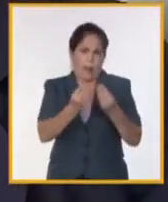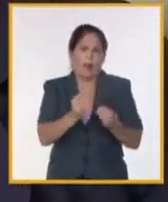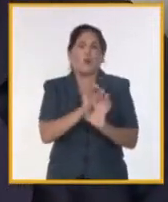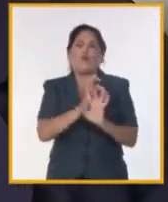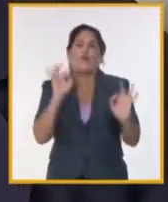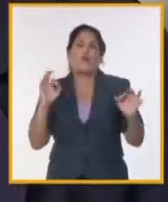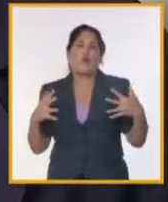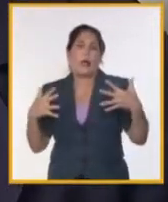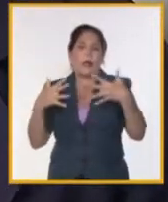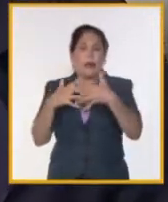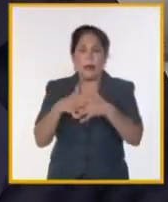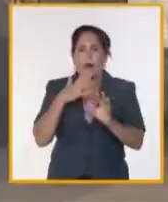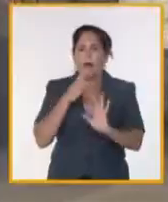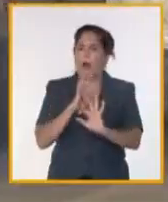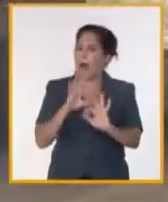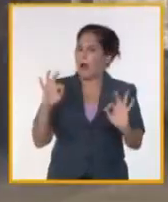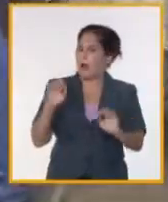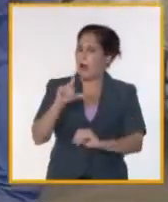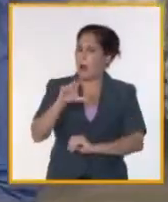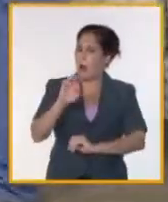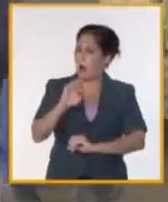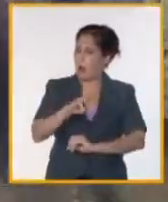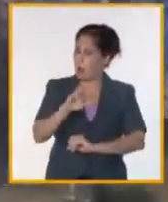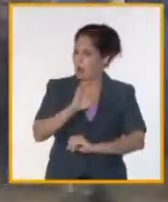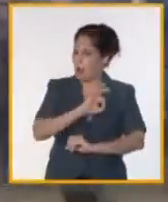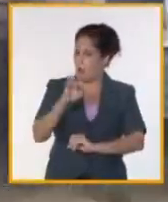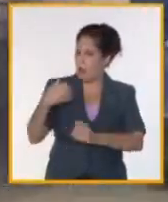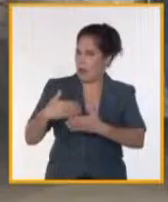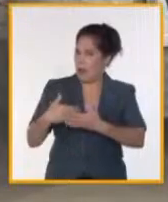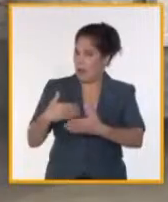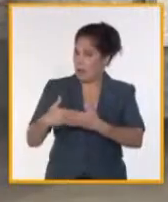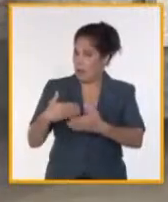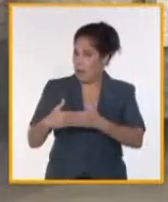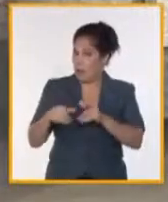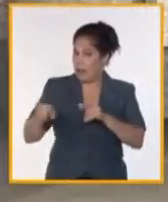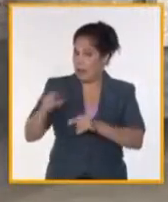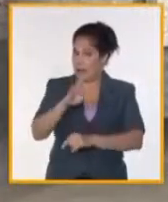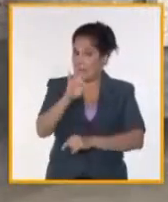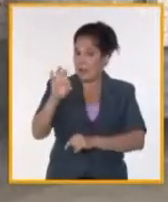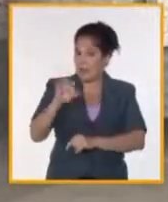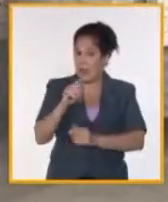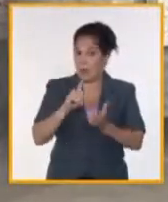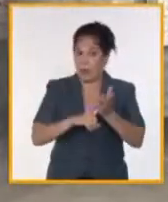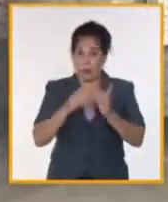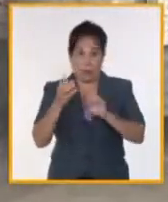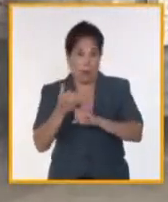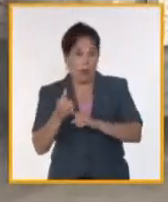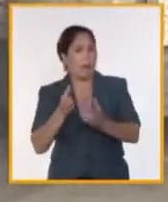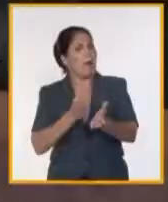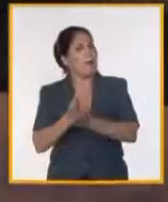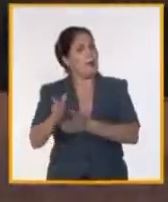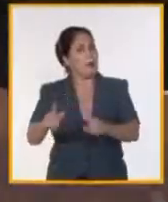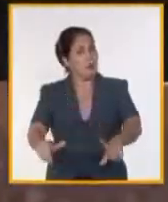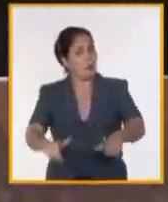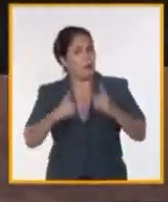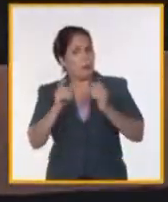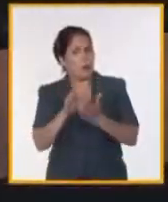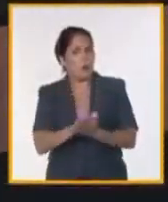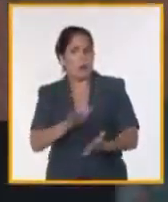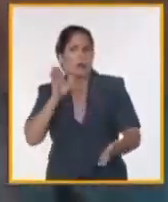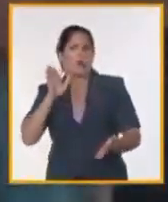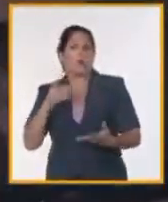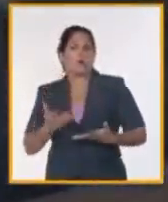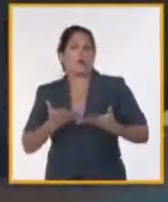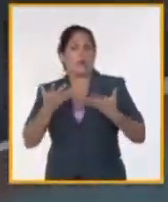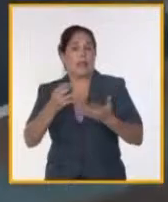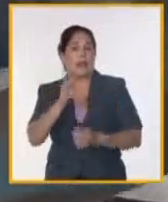tenido problemas con la calidad del cloro. La Unidad Empresarial de Base Salinera de Puerto Padre mantiene el cumplimiento de sus compromisos de entrega de